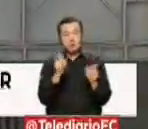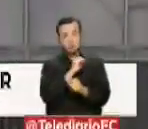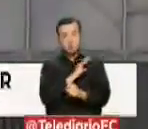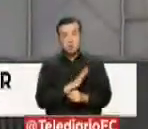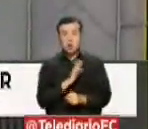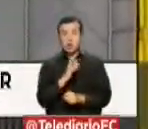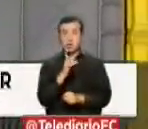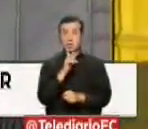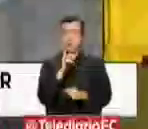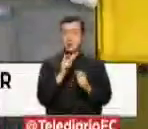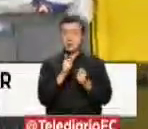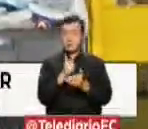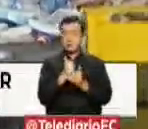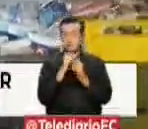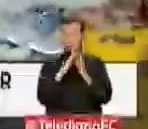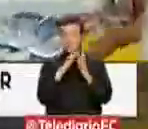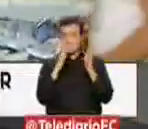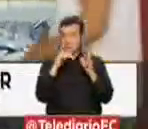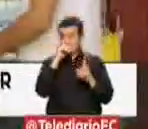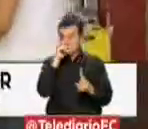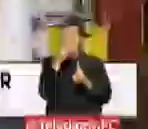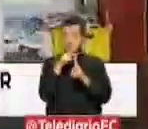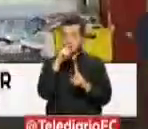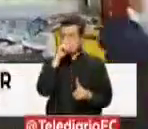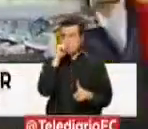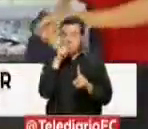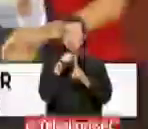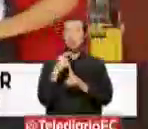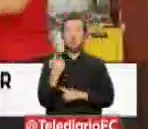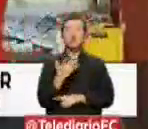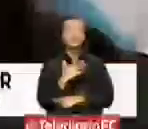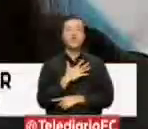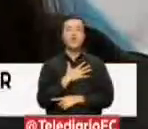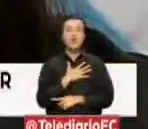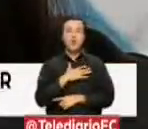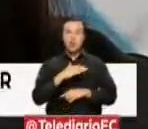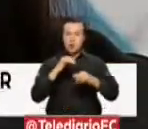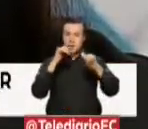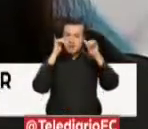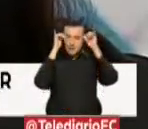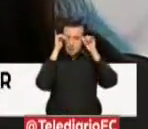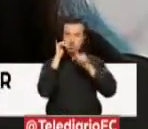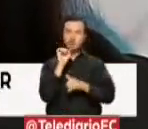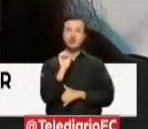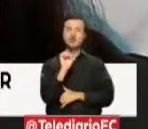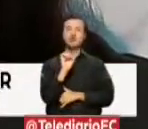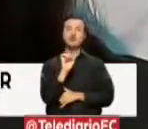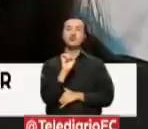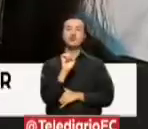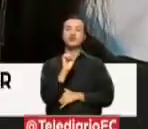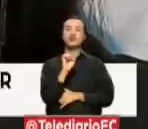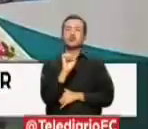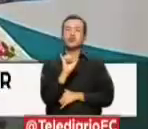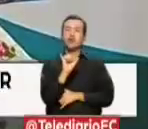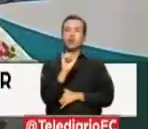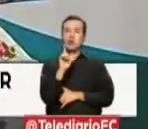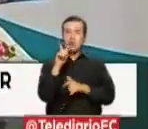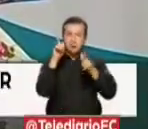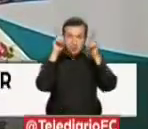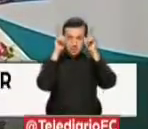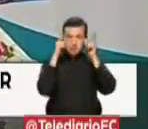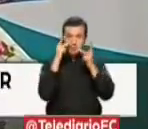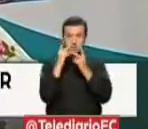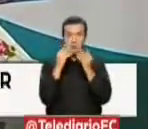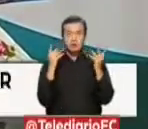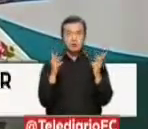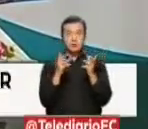valor nutricional es el objetivo de la campaña Soy la Vaca, impulsada por dicha entidad. Una campaña que surge